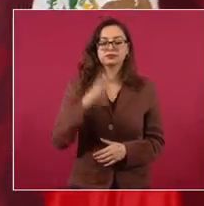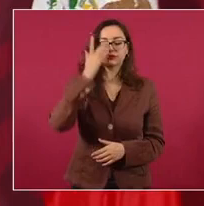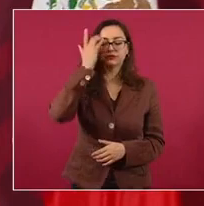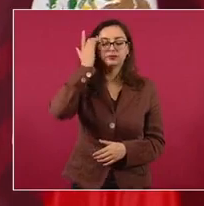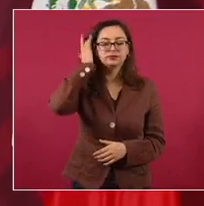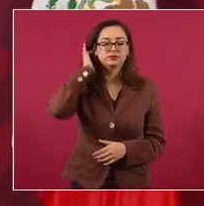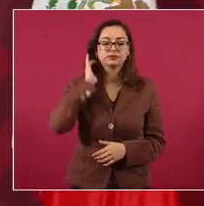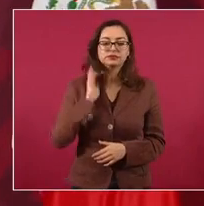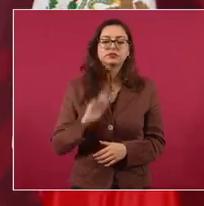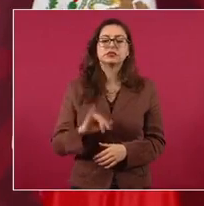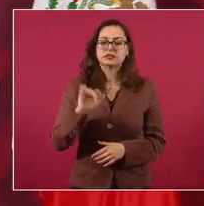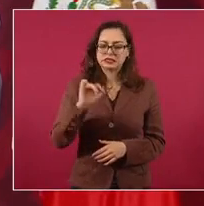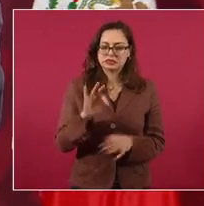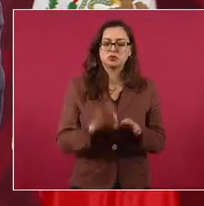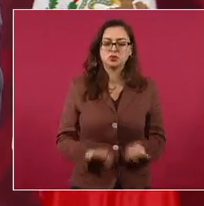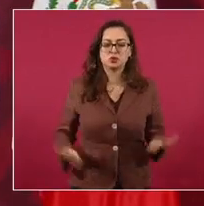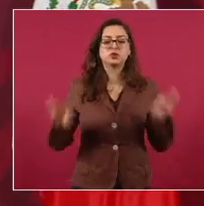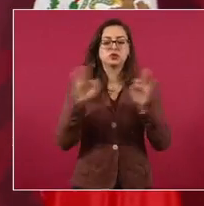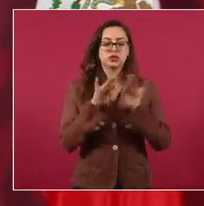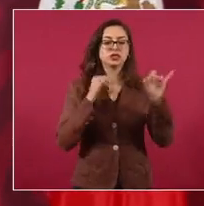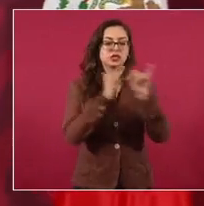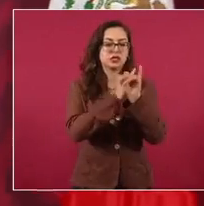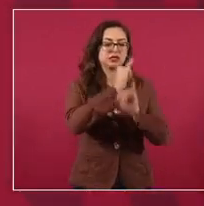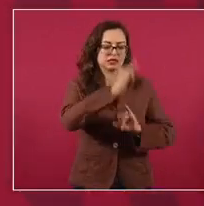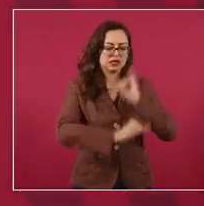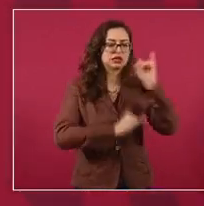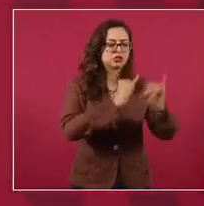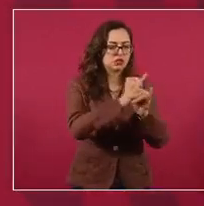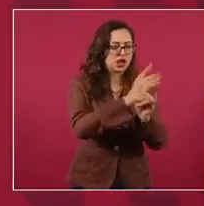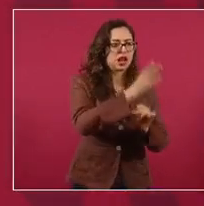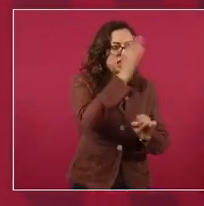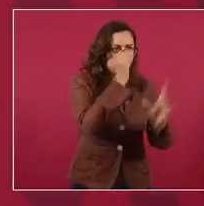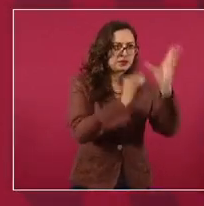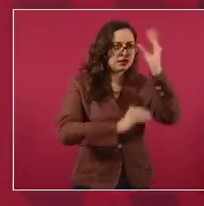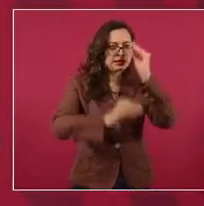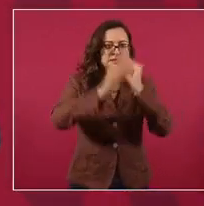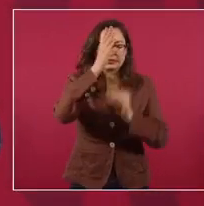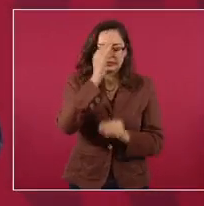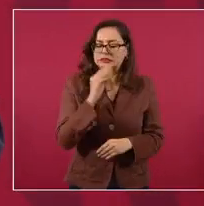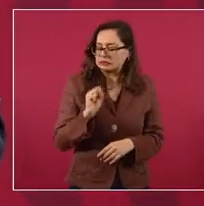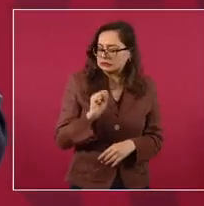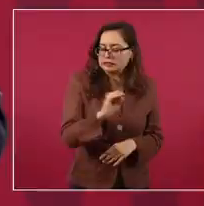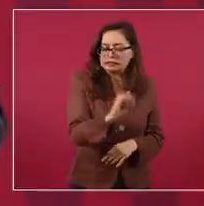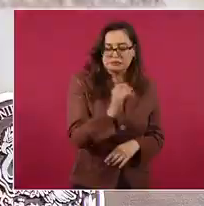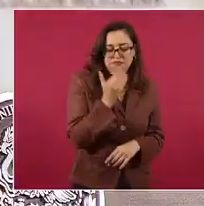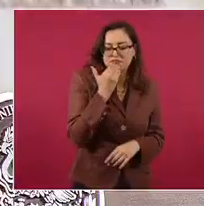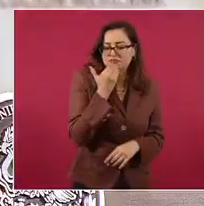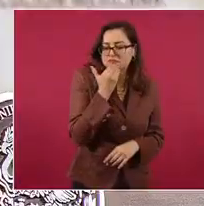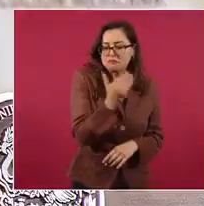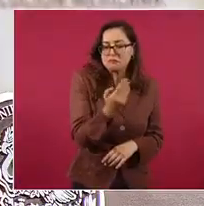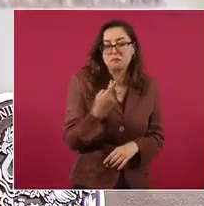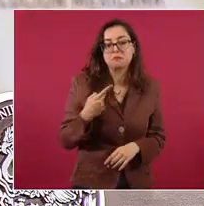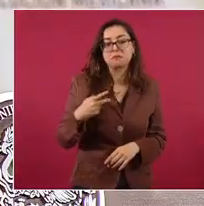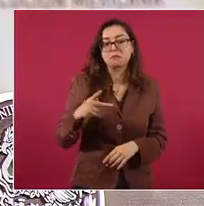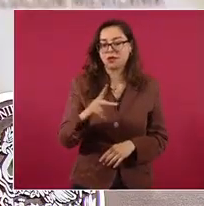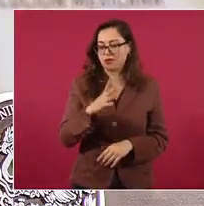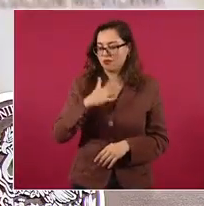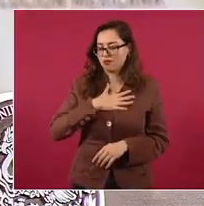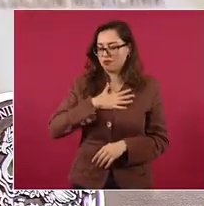con lo universal, el tronco tiene que seguir siendo el